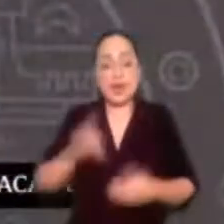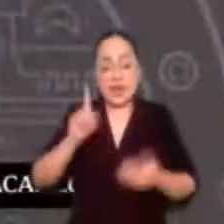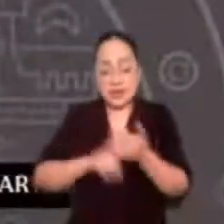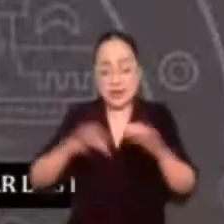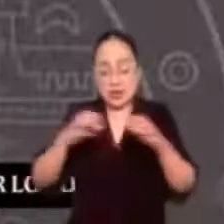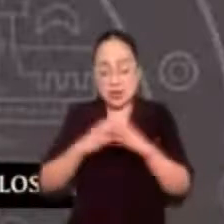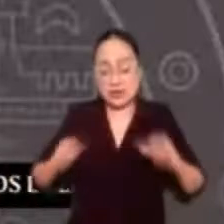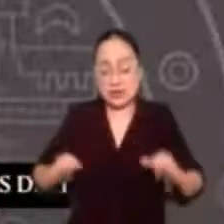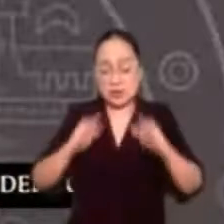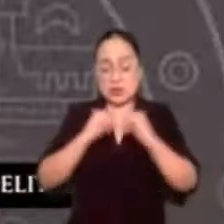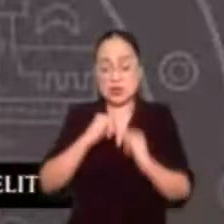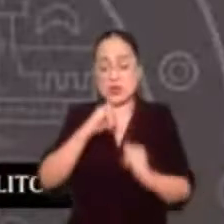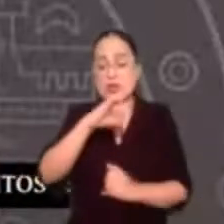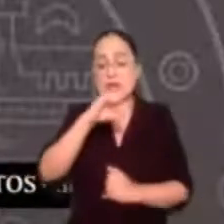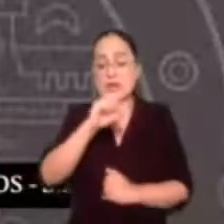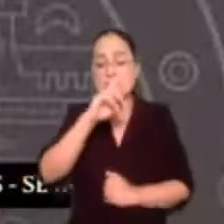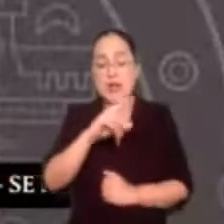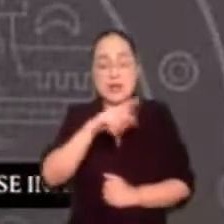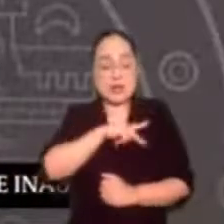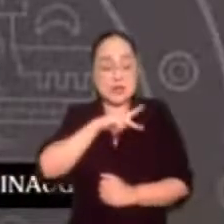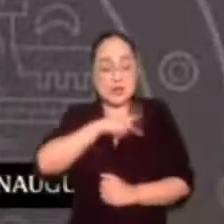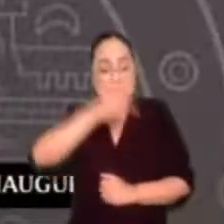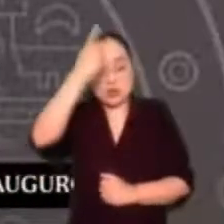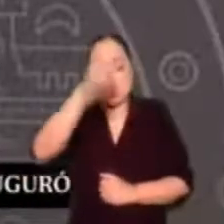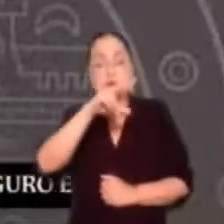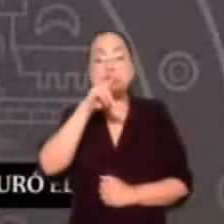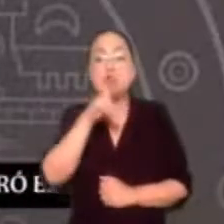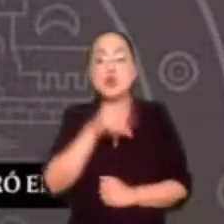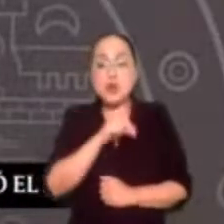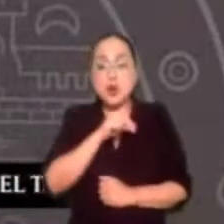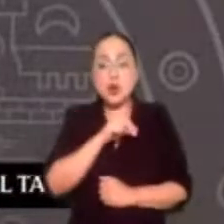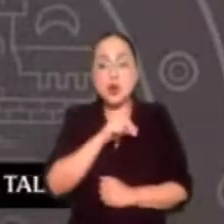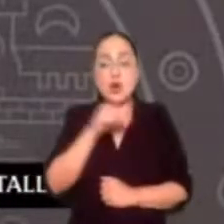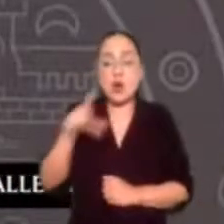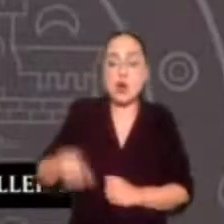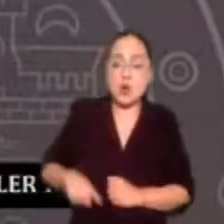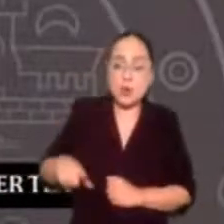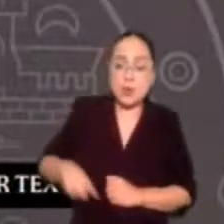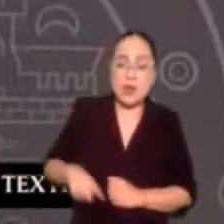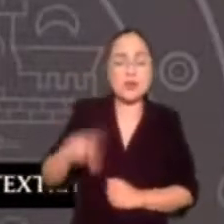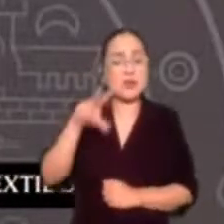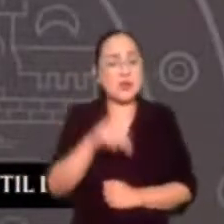patrón o del gobierno en este caso, ni allá ni aquí.